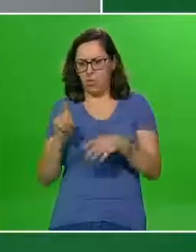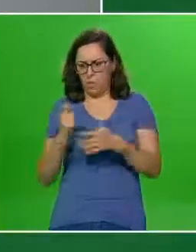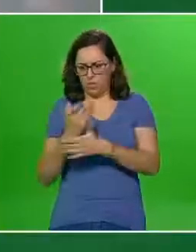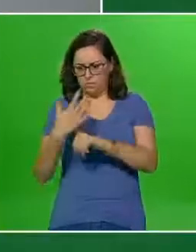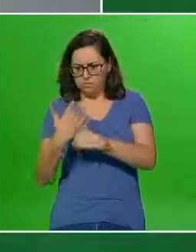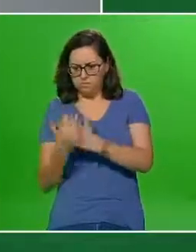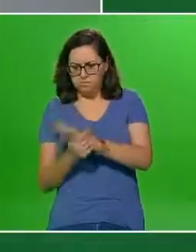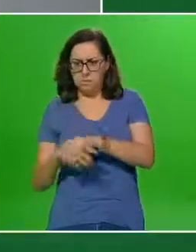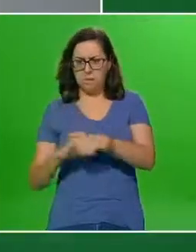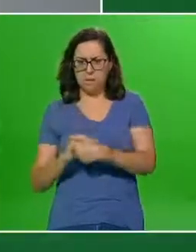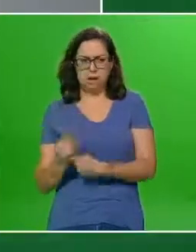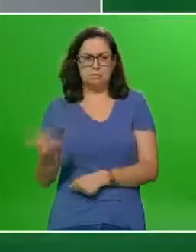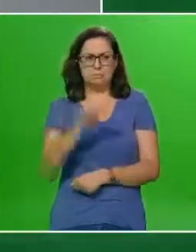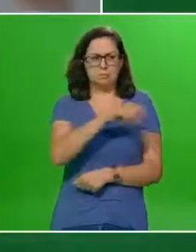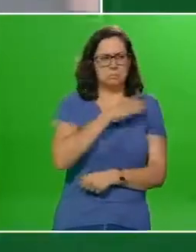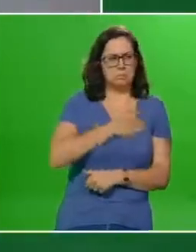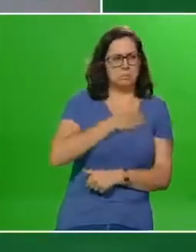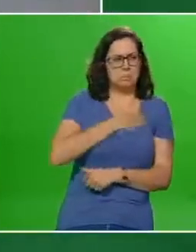baño, y sino en la entrada del